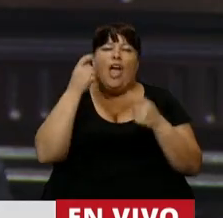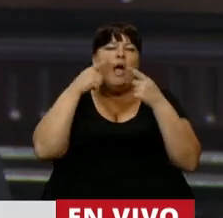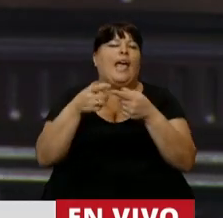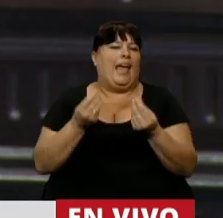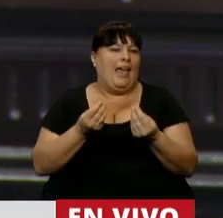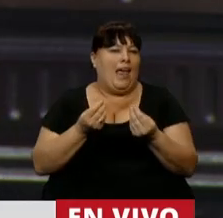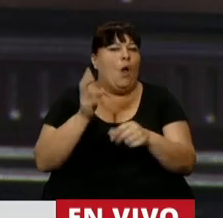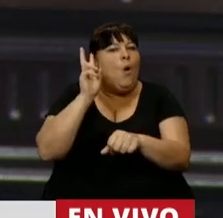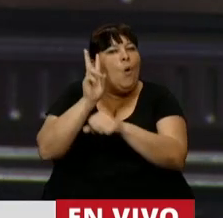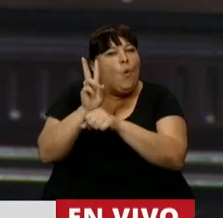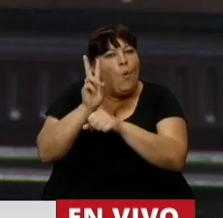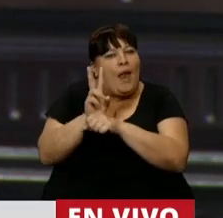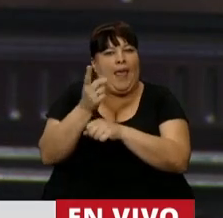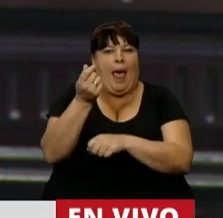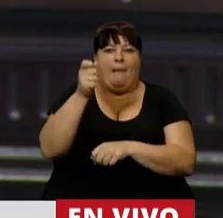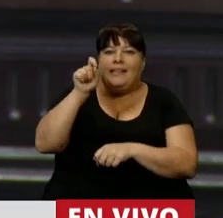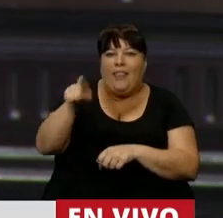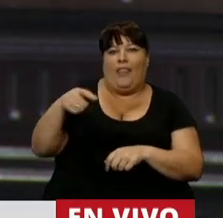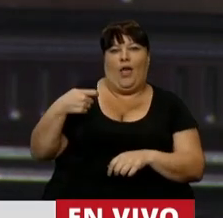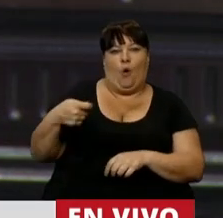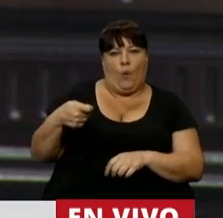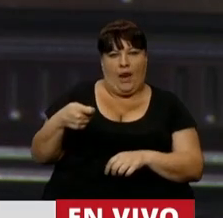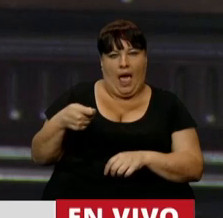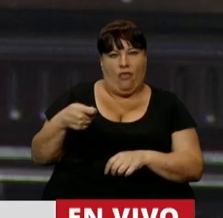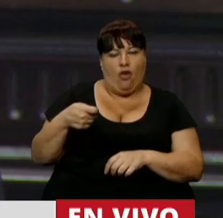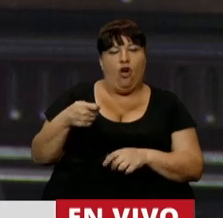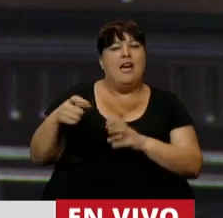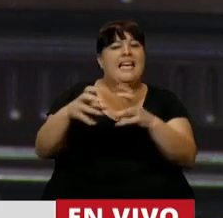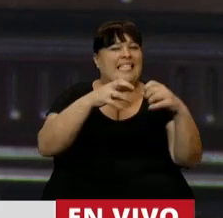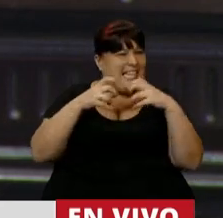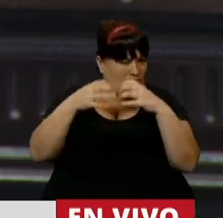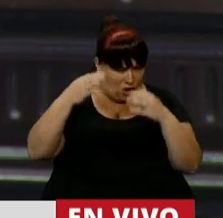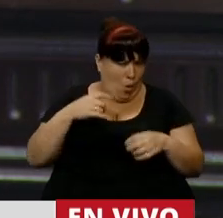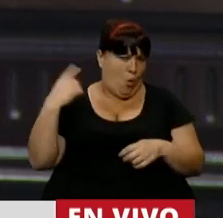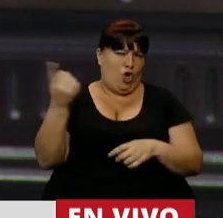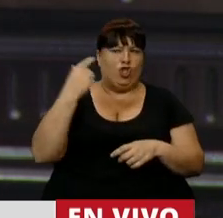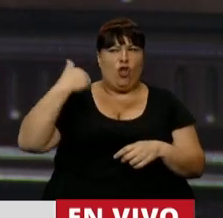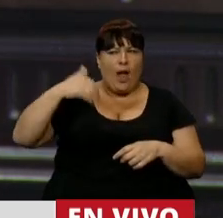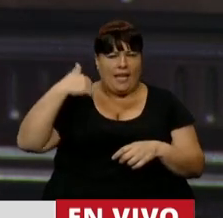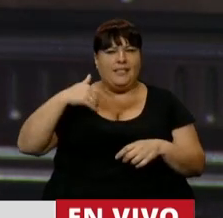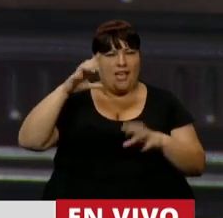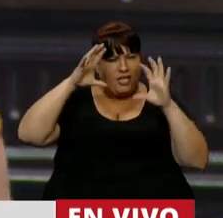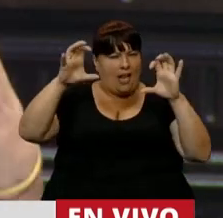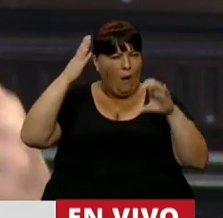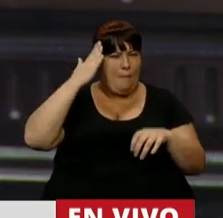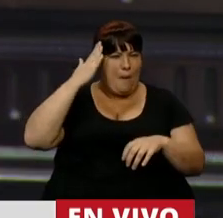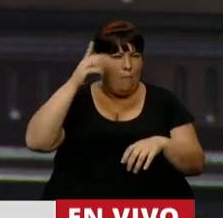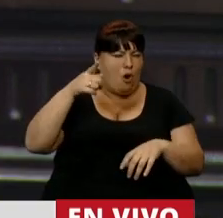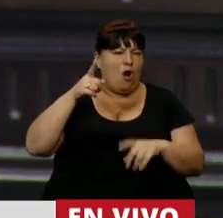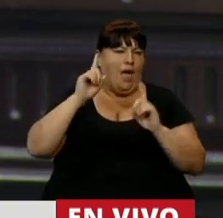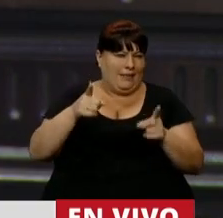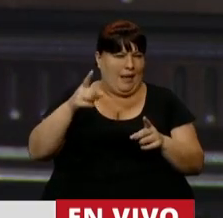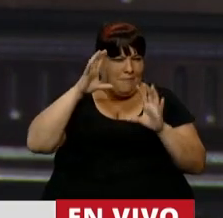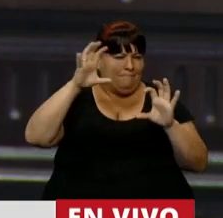quería era cuidar el haber de los jubilados. Una sesión que seguramente todos los argentinos deben tener en la memoria y